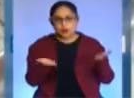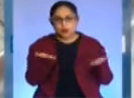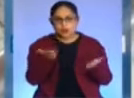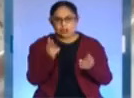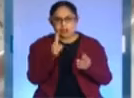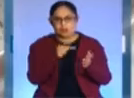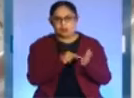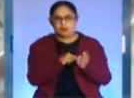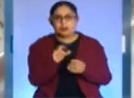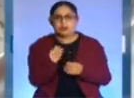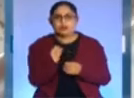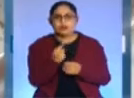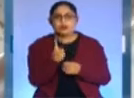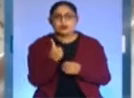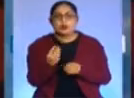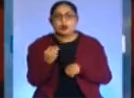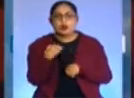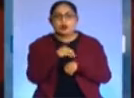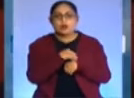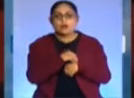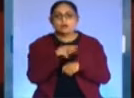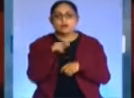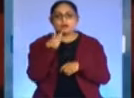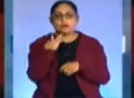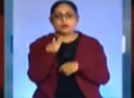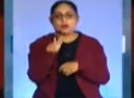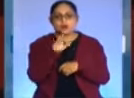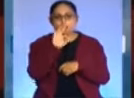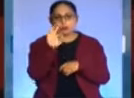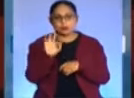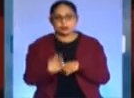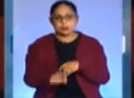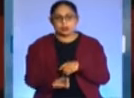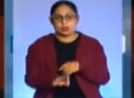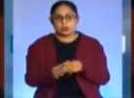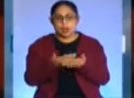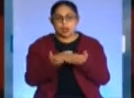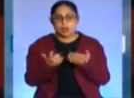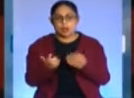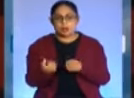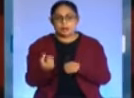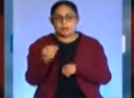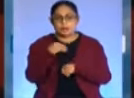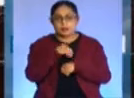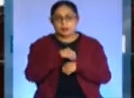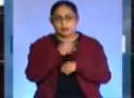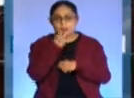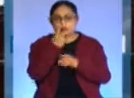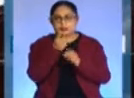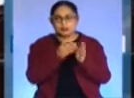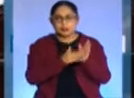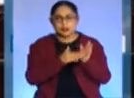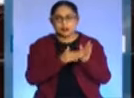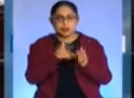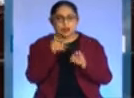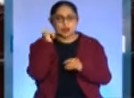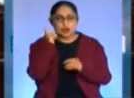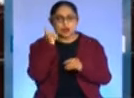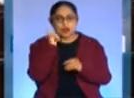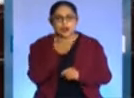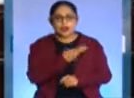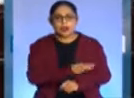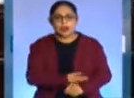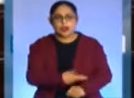2021, es decir, un aumento del 18%. Este ingreso de Detalla el documento, se logrará con la obtención de